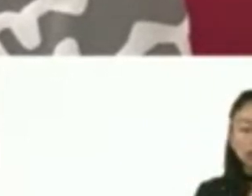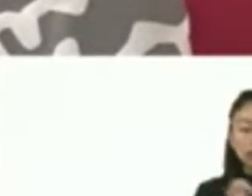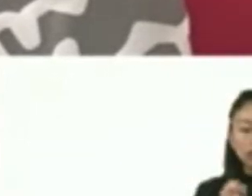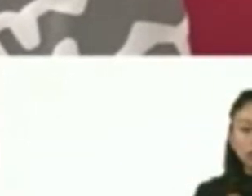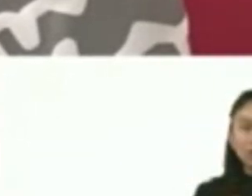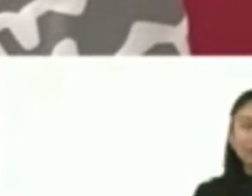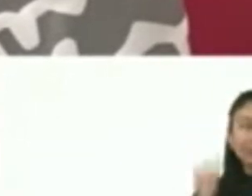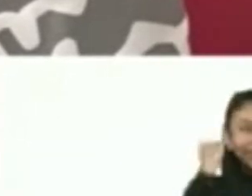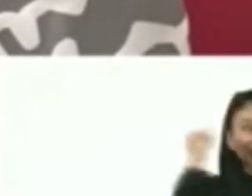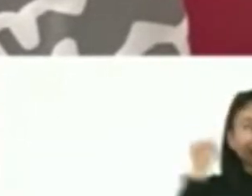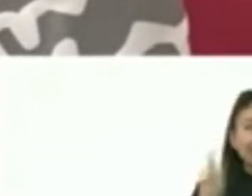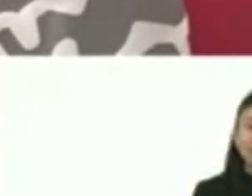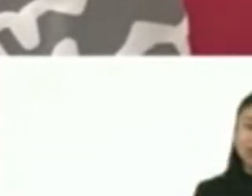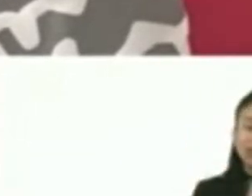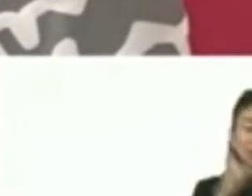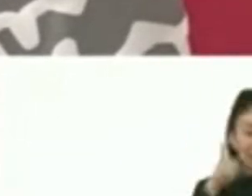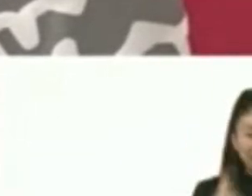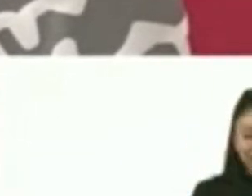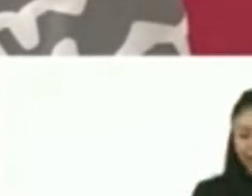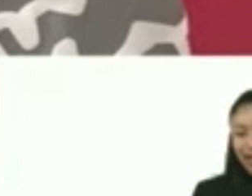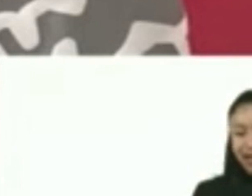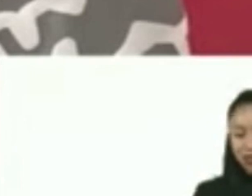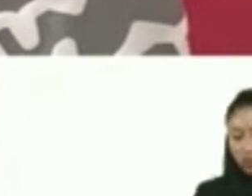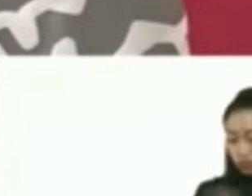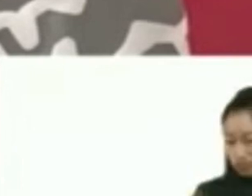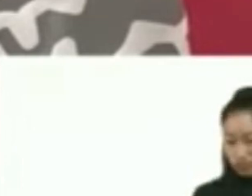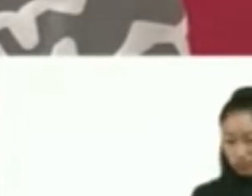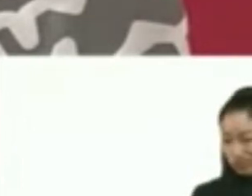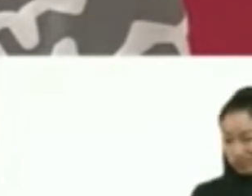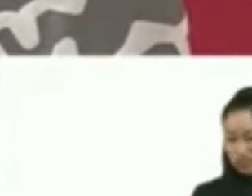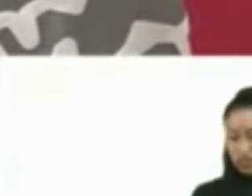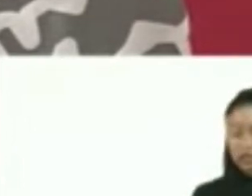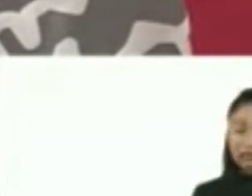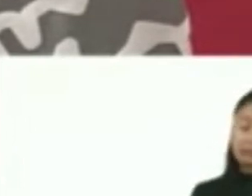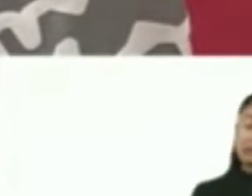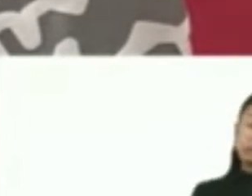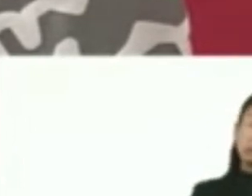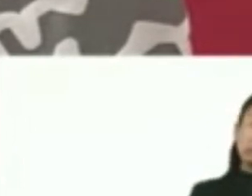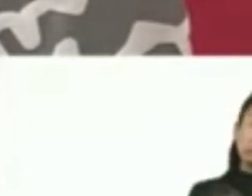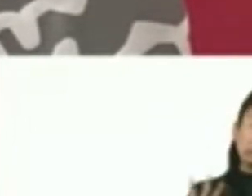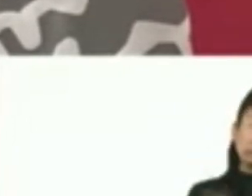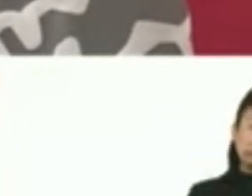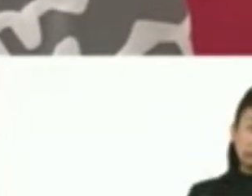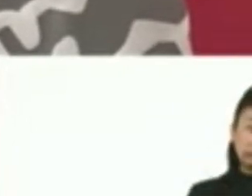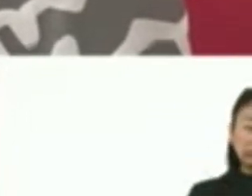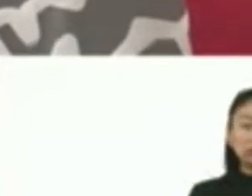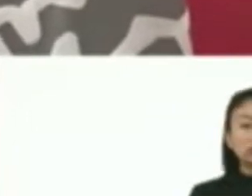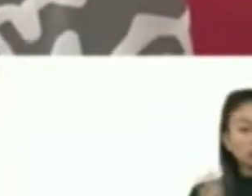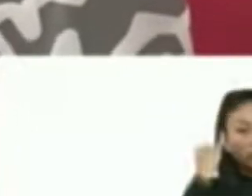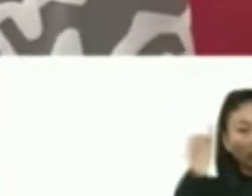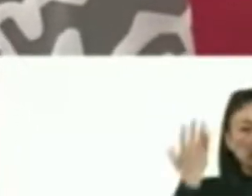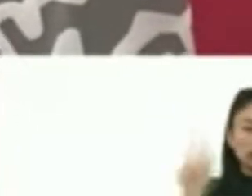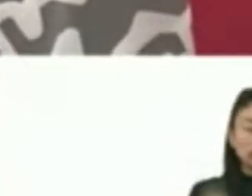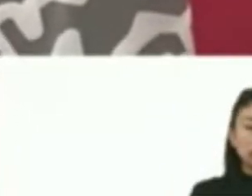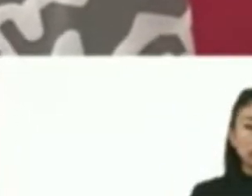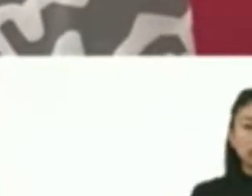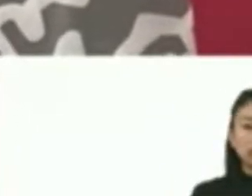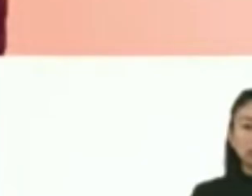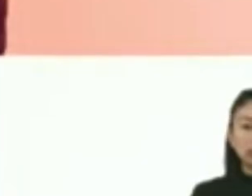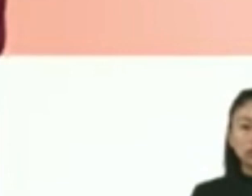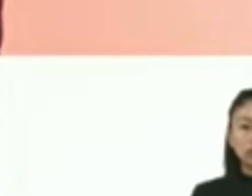la cantidad de problemas de agua, drenaje que de por sí tenemos, lo que hubiera sido este desarrollo inmobiliario